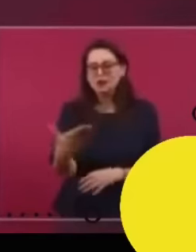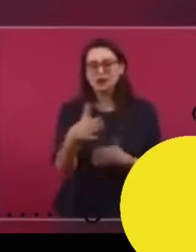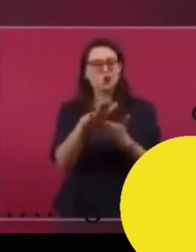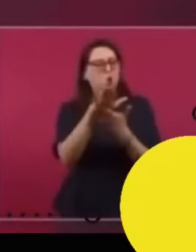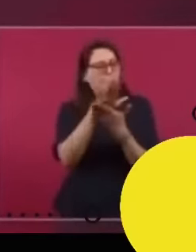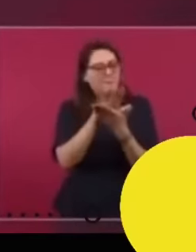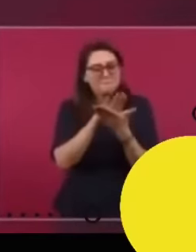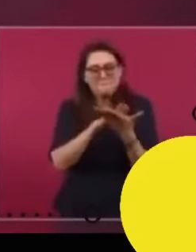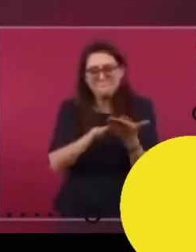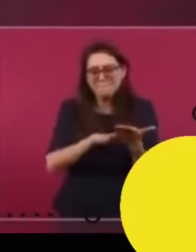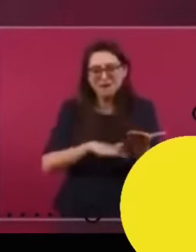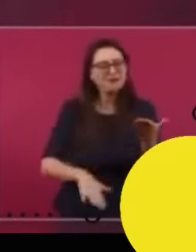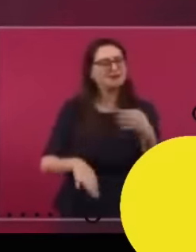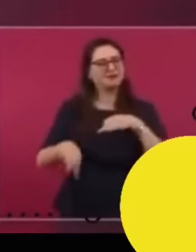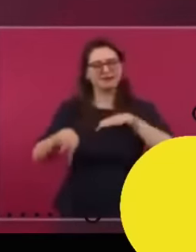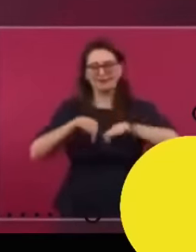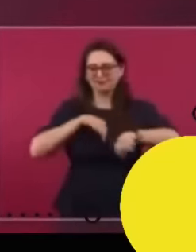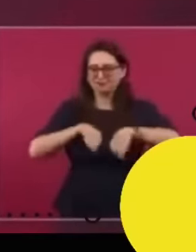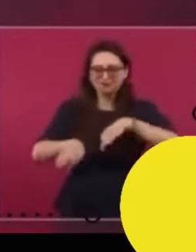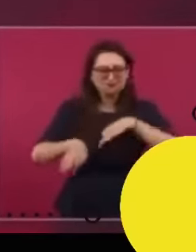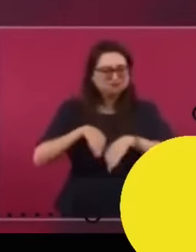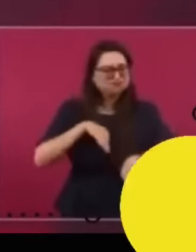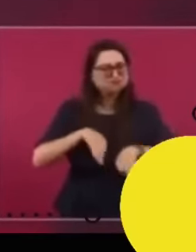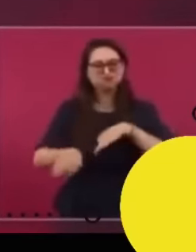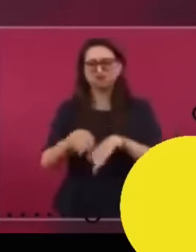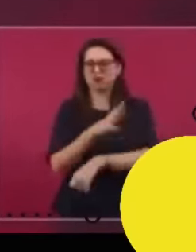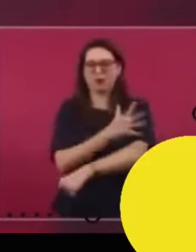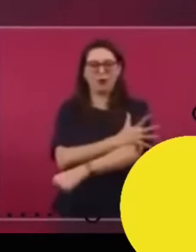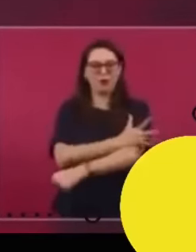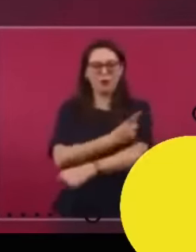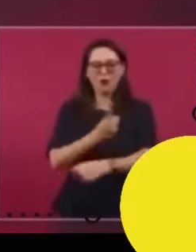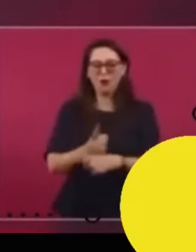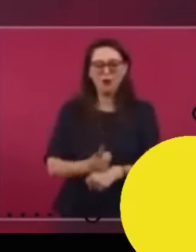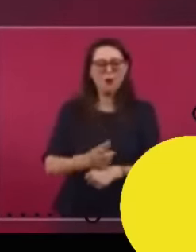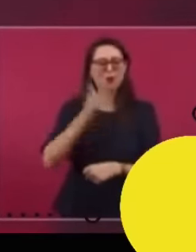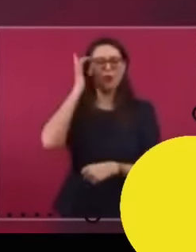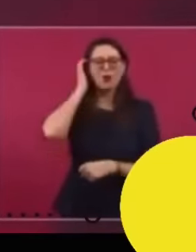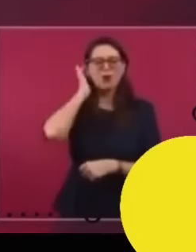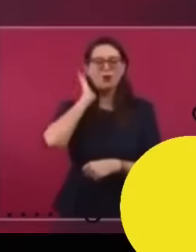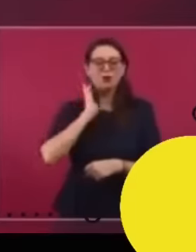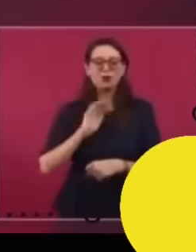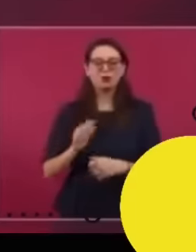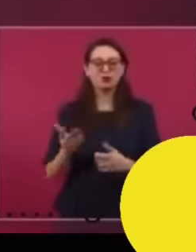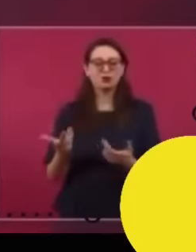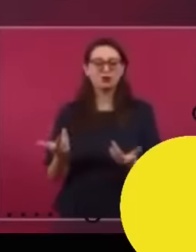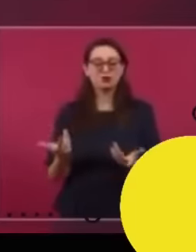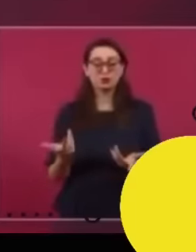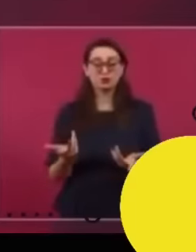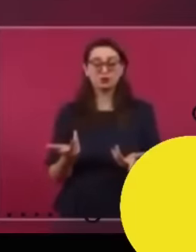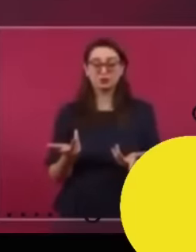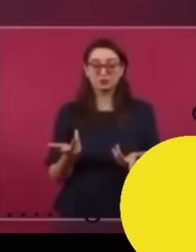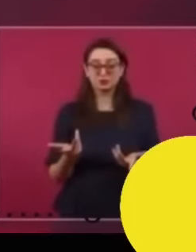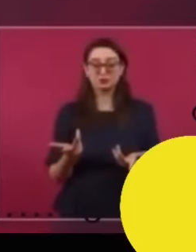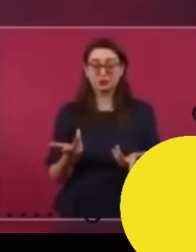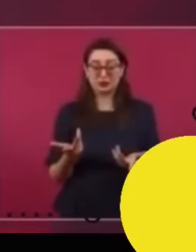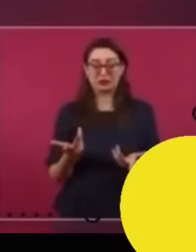humilde, trabajadora, honesta, que